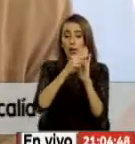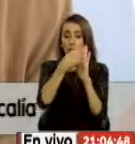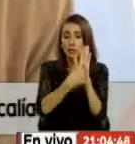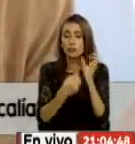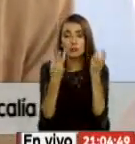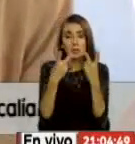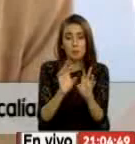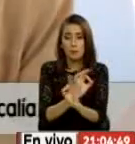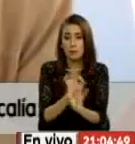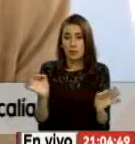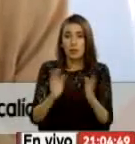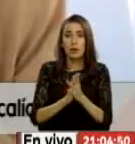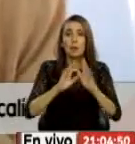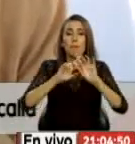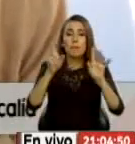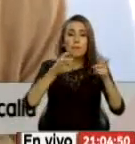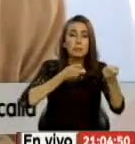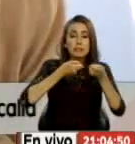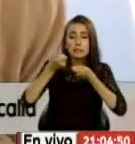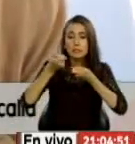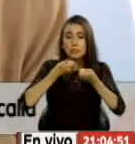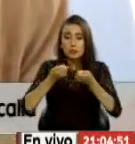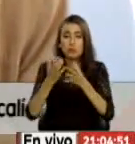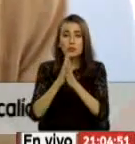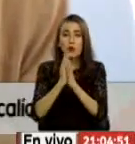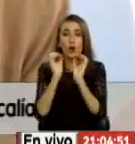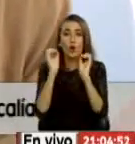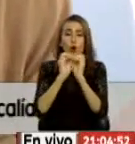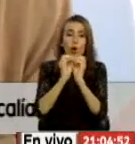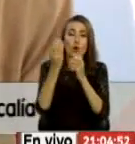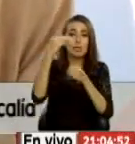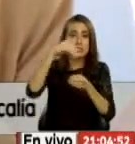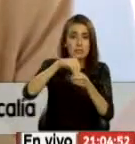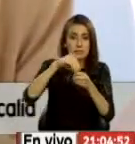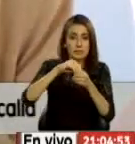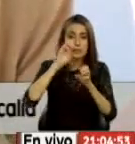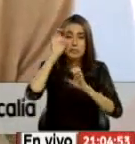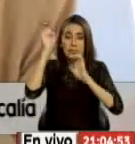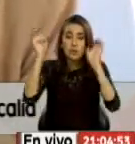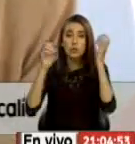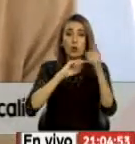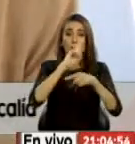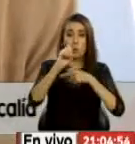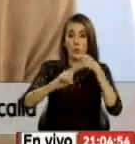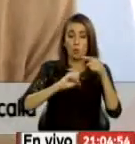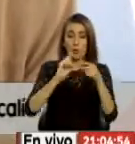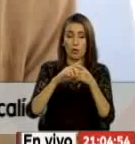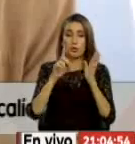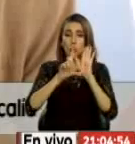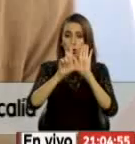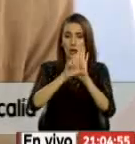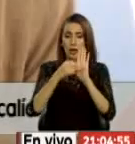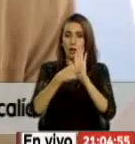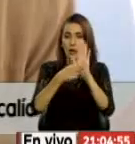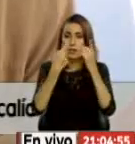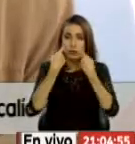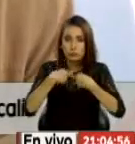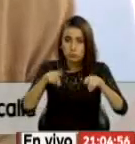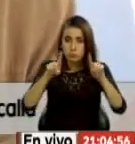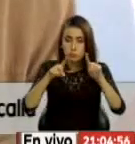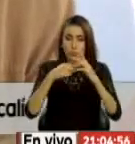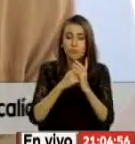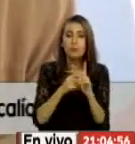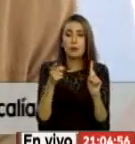mecanismos y tenemos unos instructivos internos ya establecidos. Cuando salió la resolución, nosotros establecimos